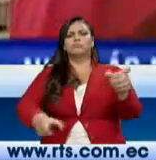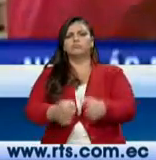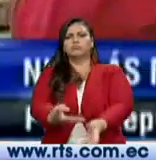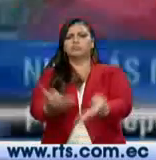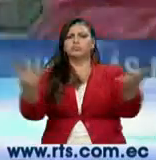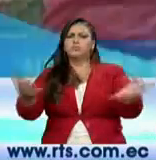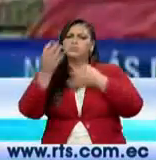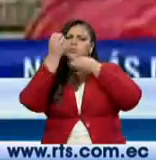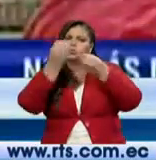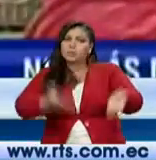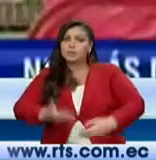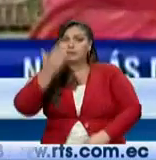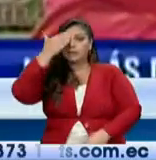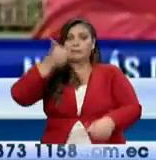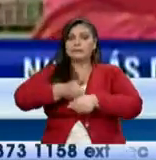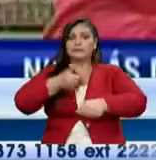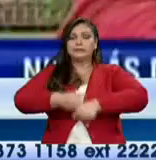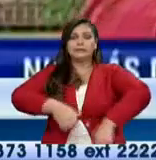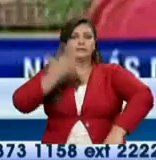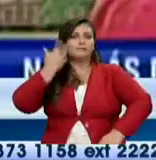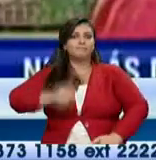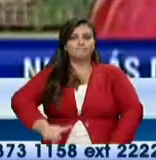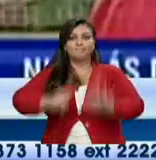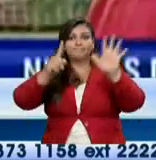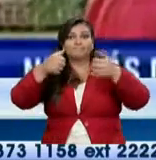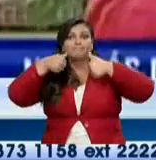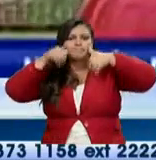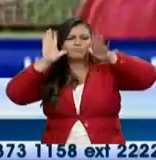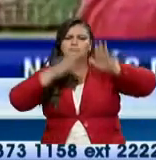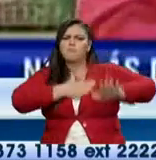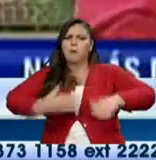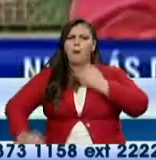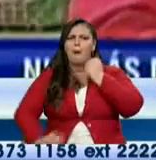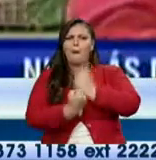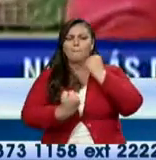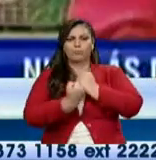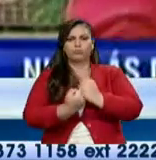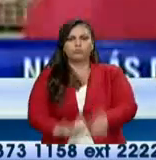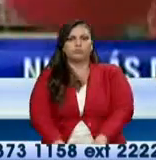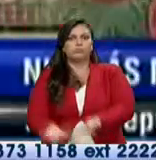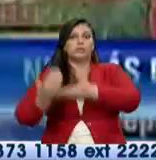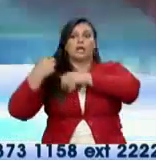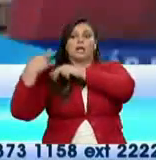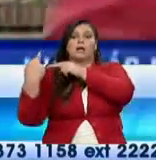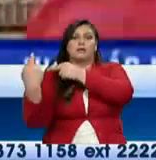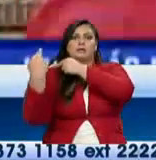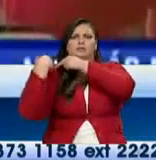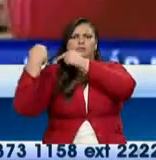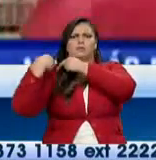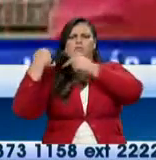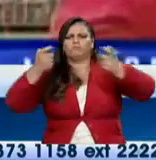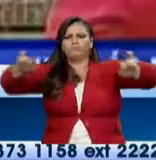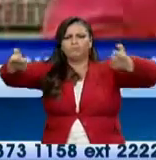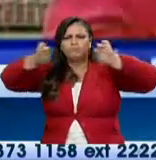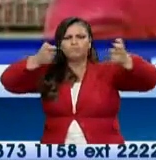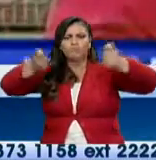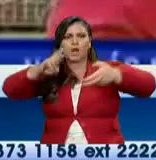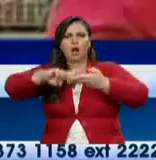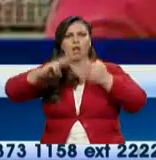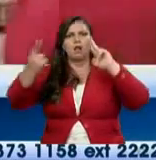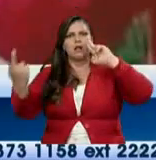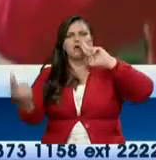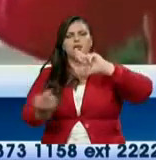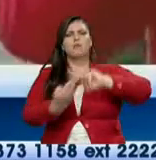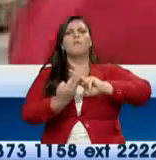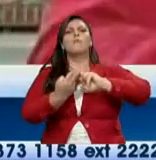6 de diciembre para que ustedes me den en la mano el instrumento para yo radicalizar la revolución en